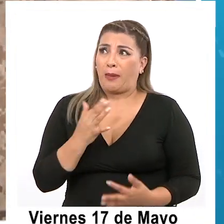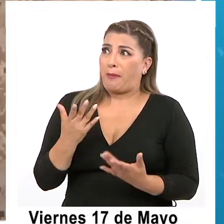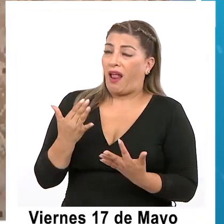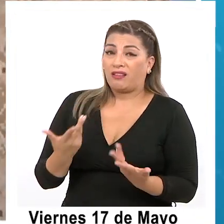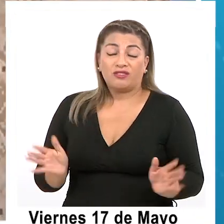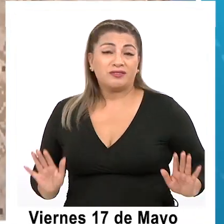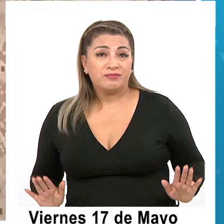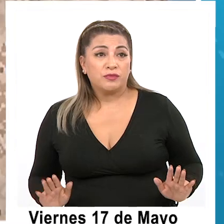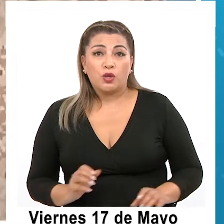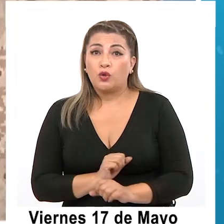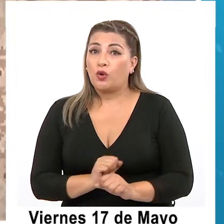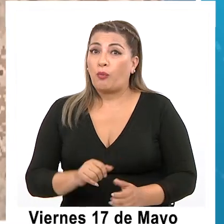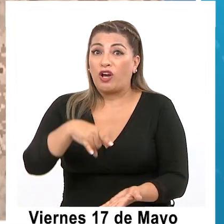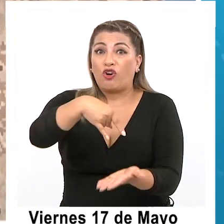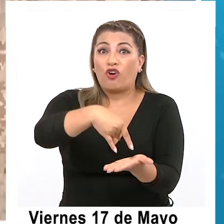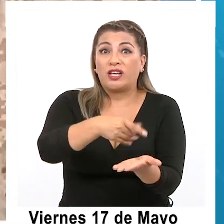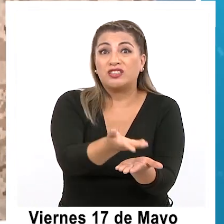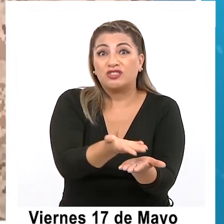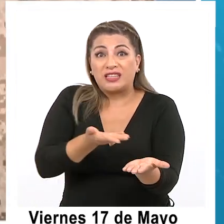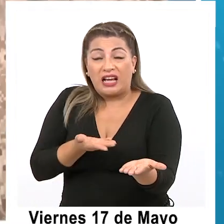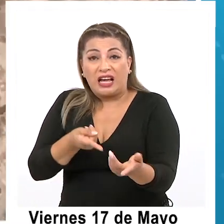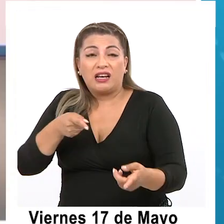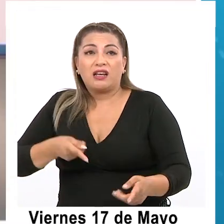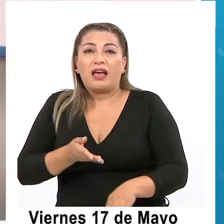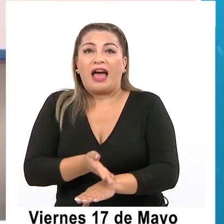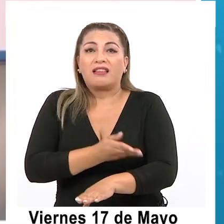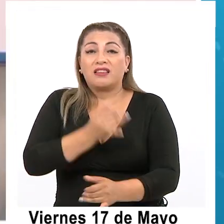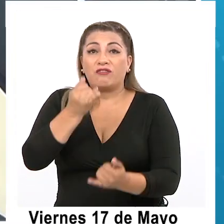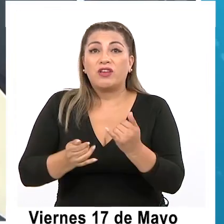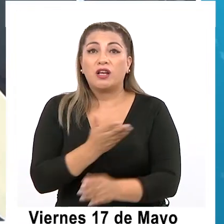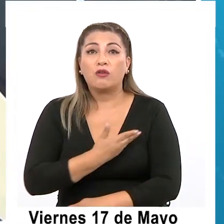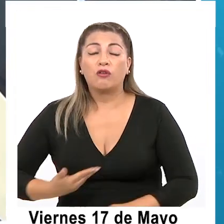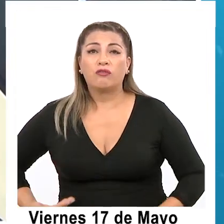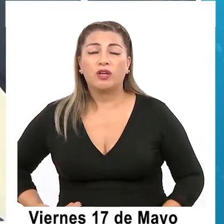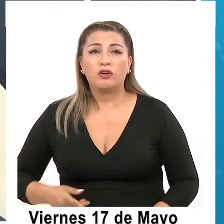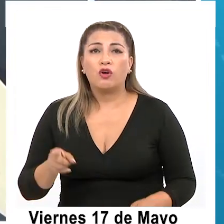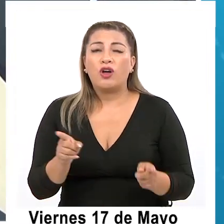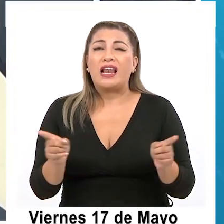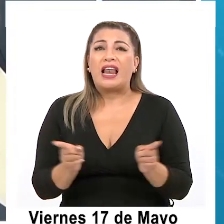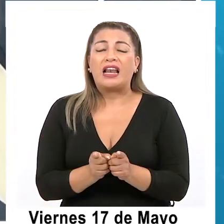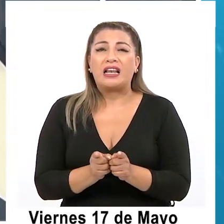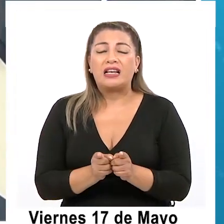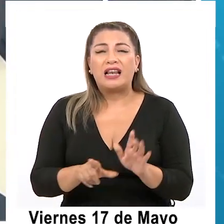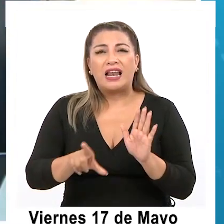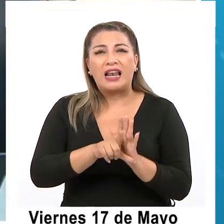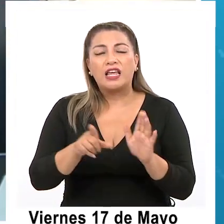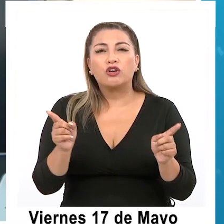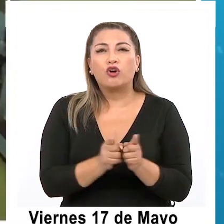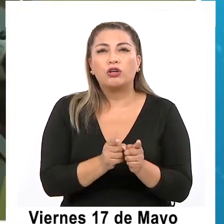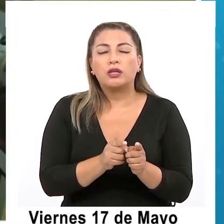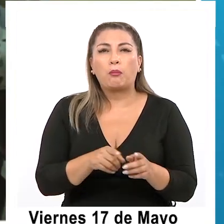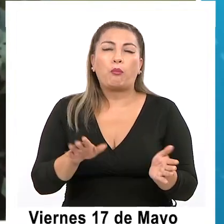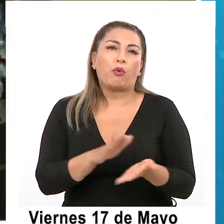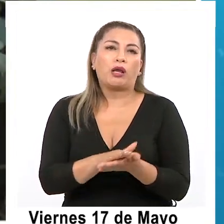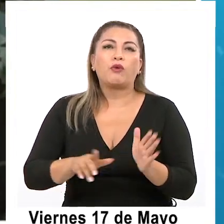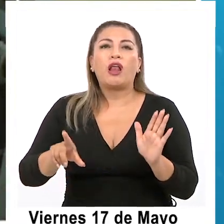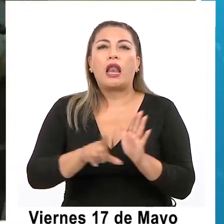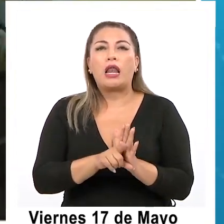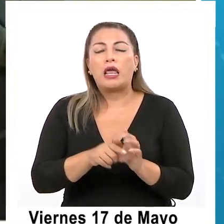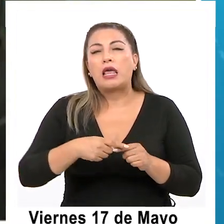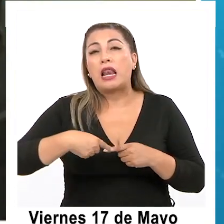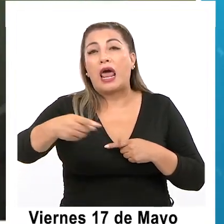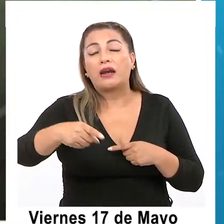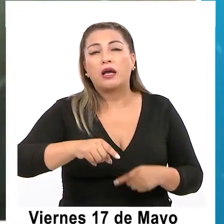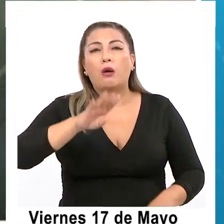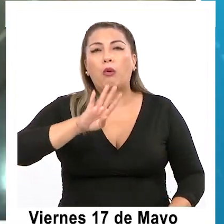pueda sacar del Congreso antes de que termine el gobierno. Si en la ley corta se demoraron 2 años, la ley larga puede estar 4 o incluso